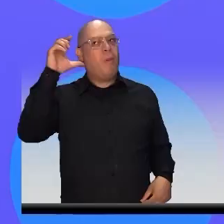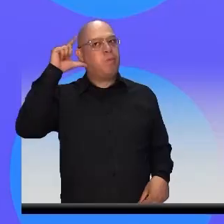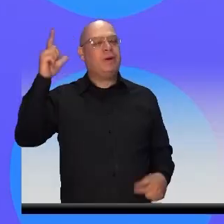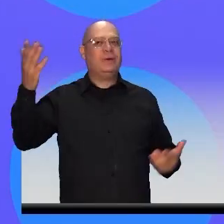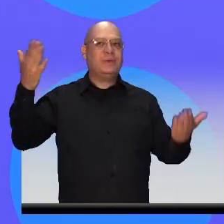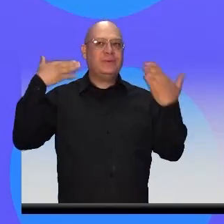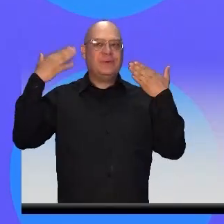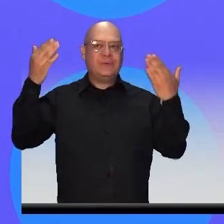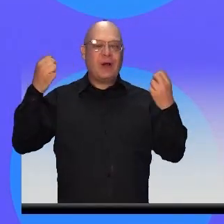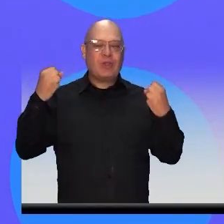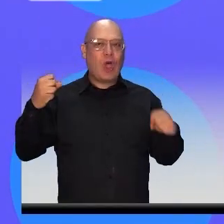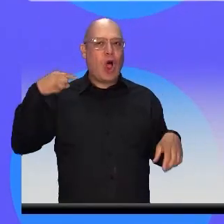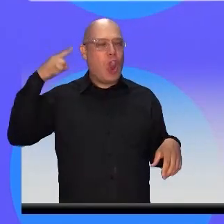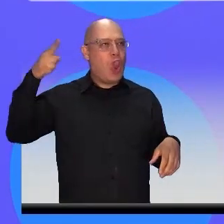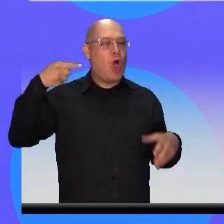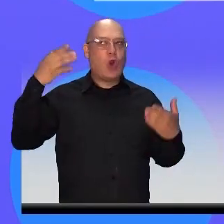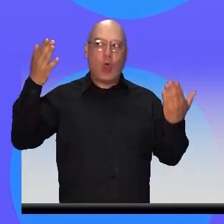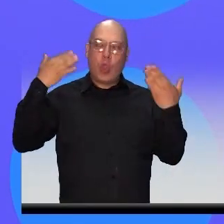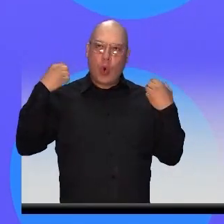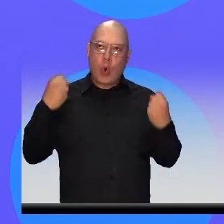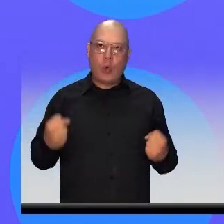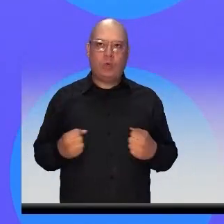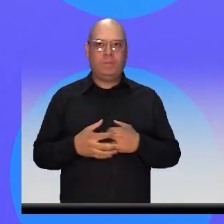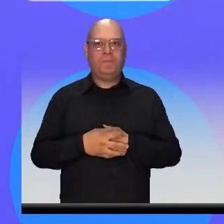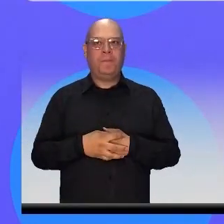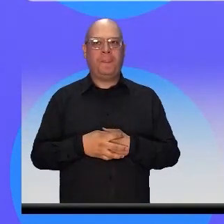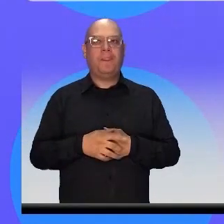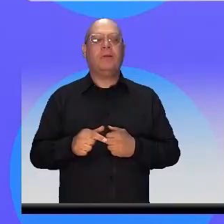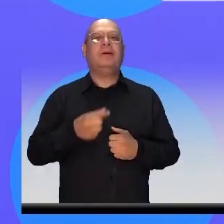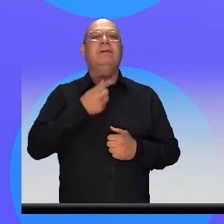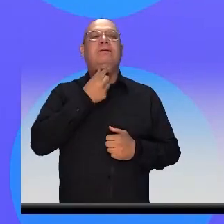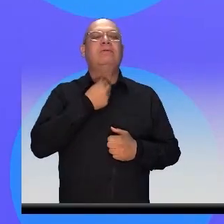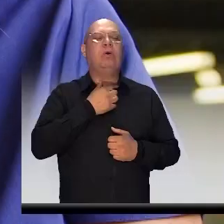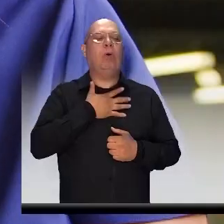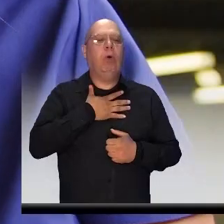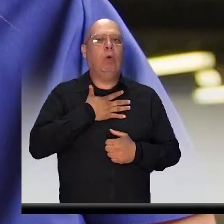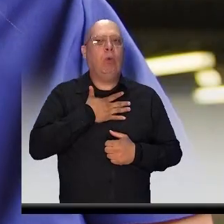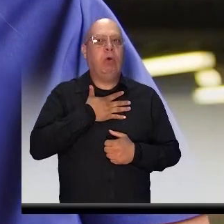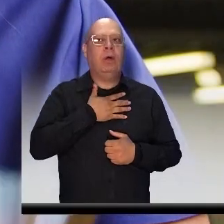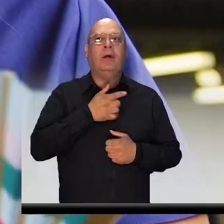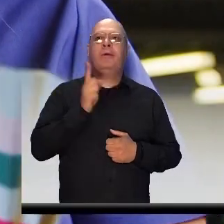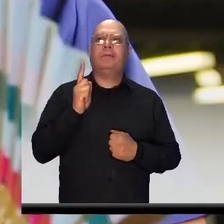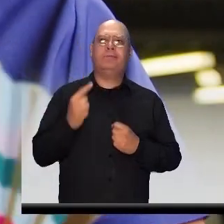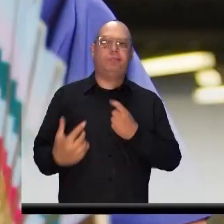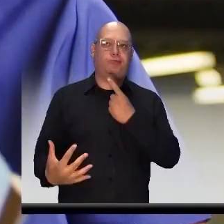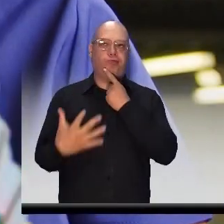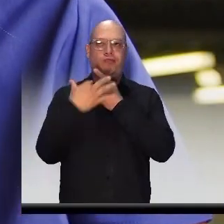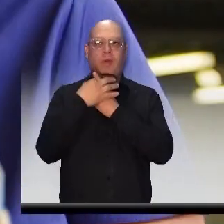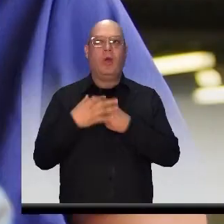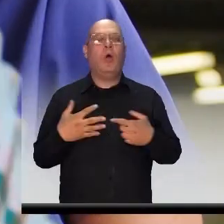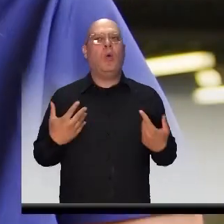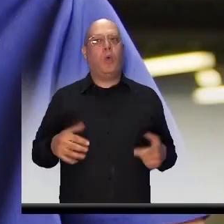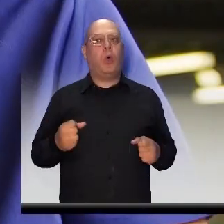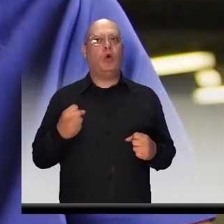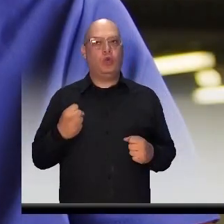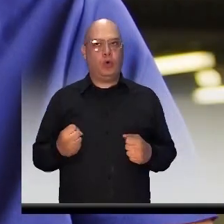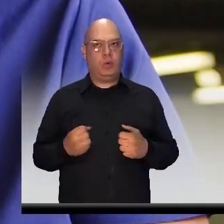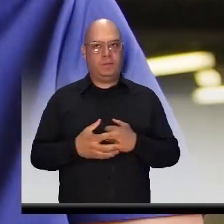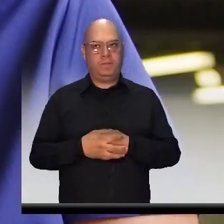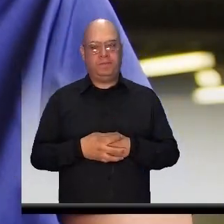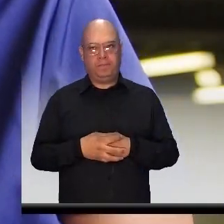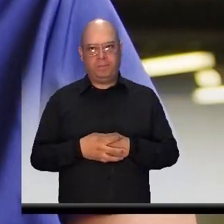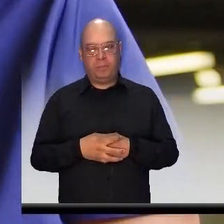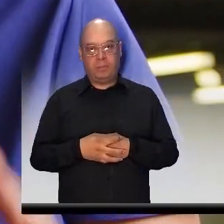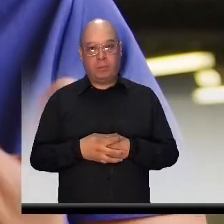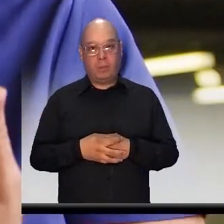loco! Yo acá también disfónica, como me pueden escuchar, porque esto me ha pegado también duro. Bueno, ¿y ustedes